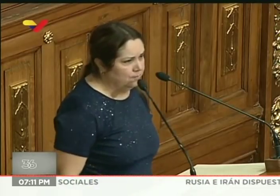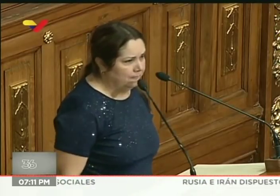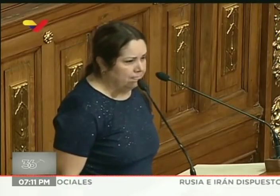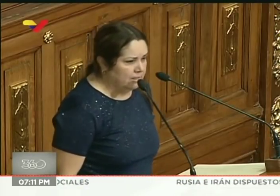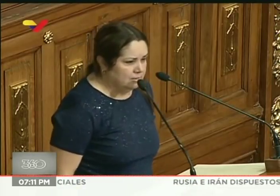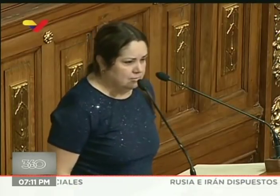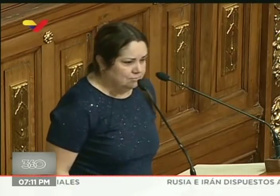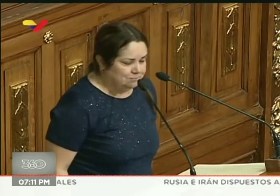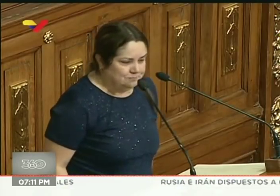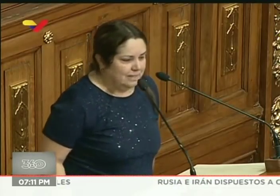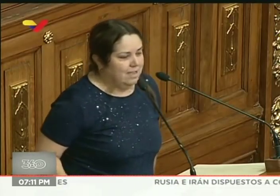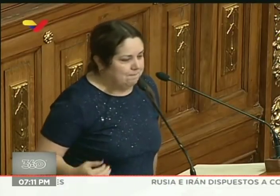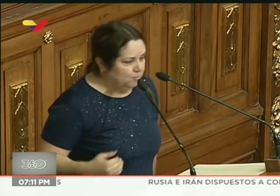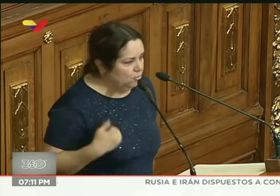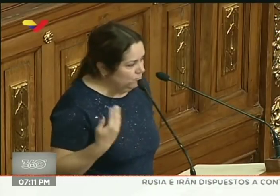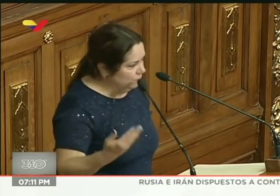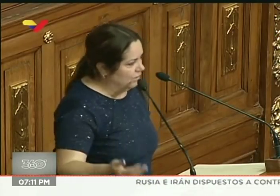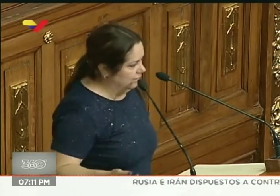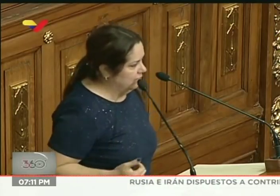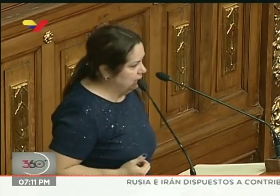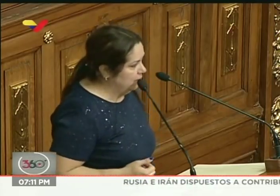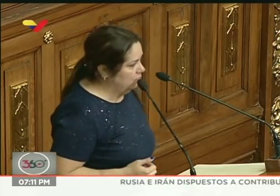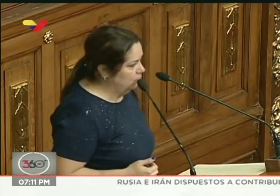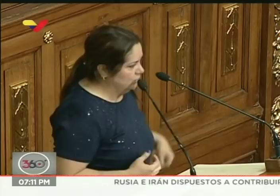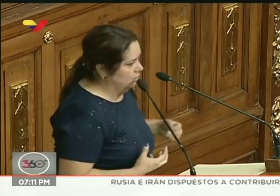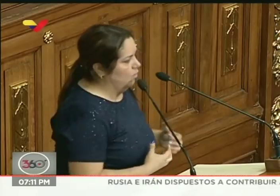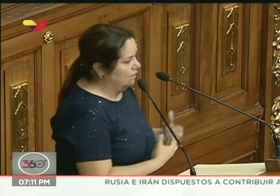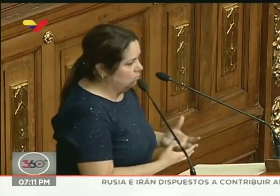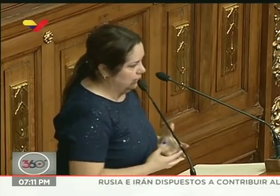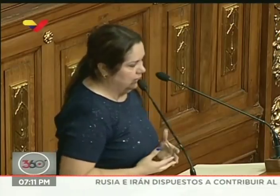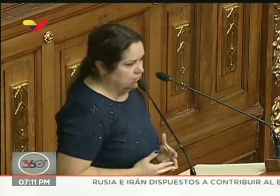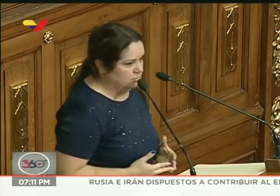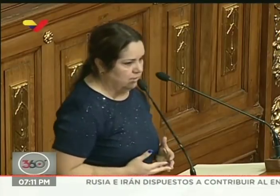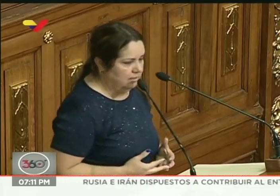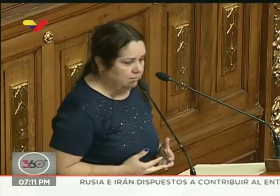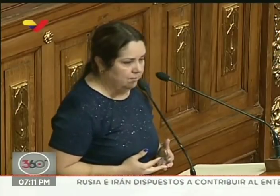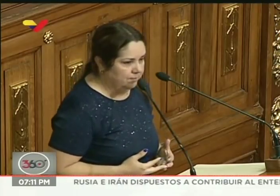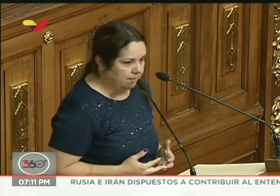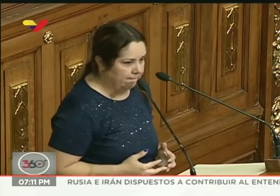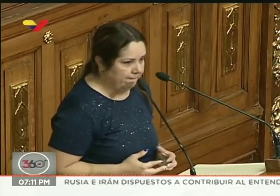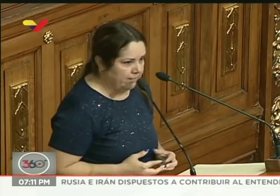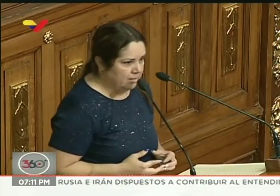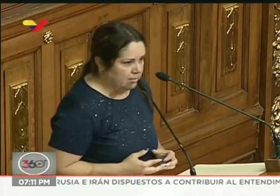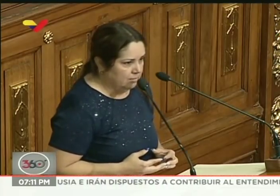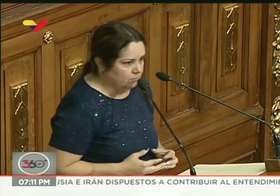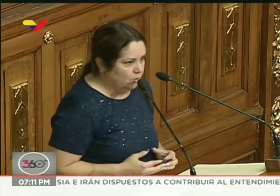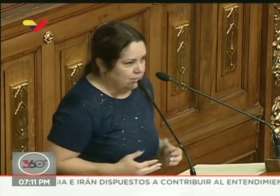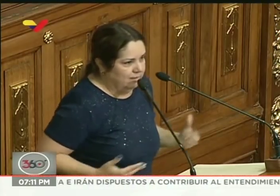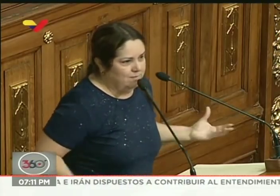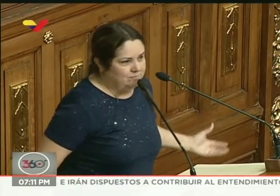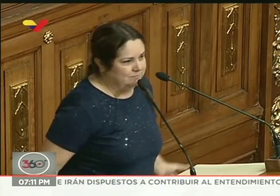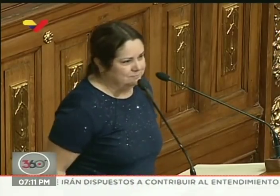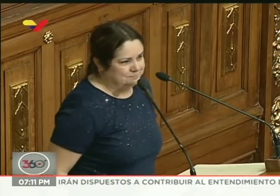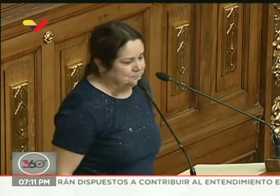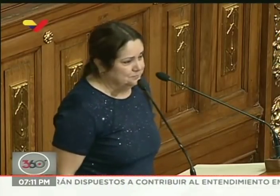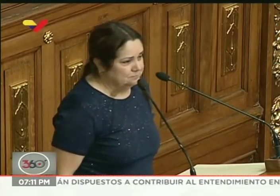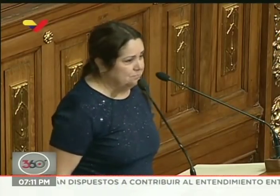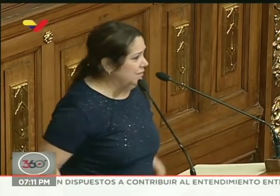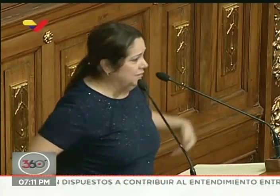salió, ella pudo salir del pueblo, llegó a la Guardia Nacional. Nos